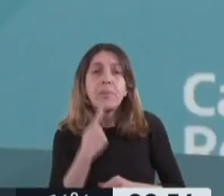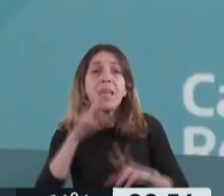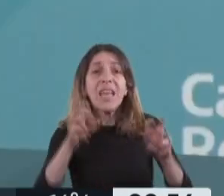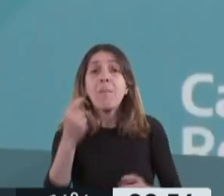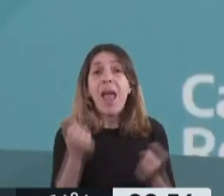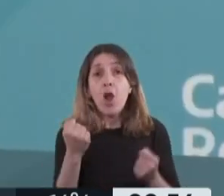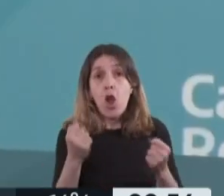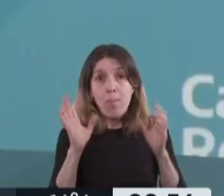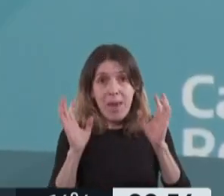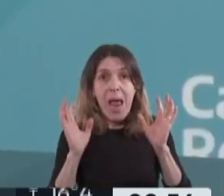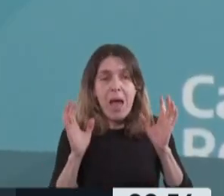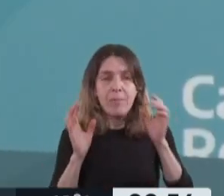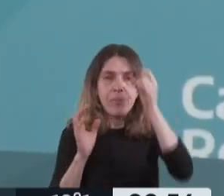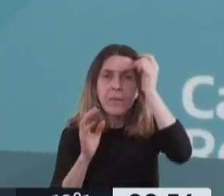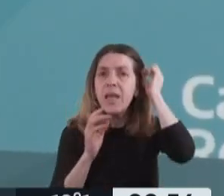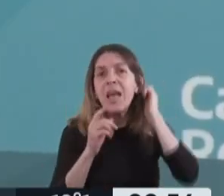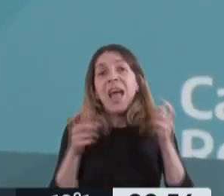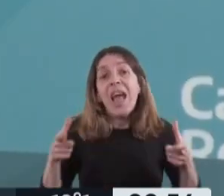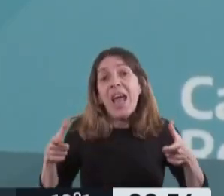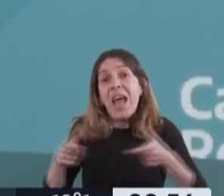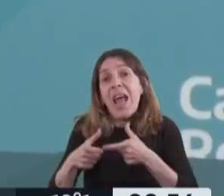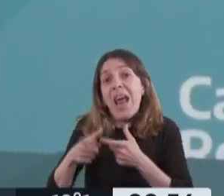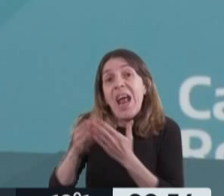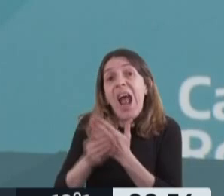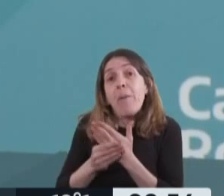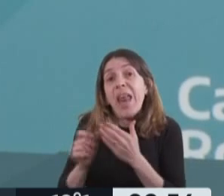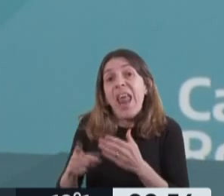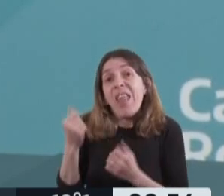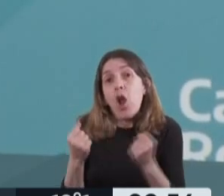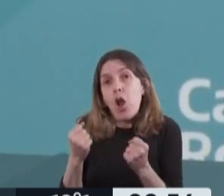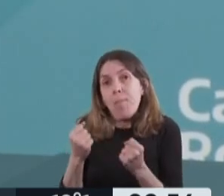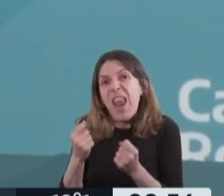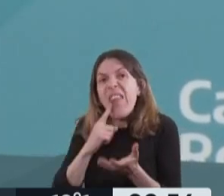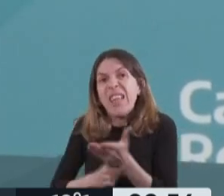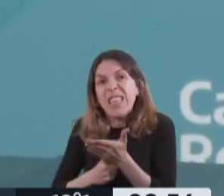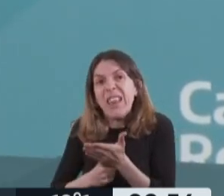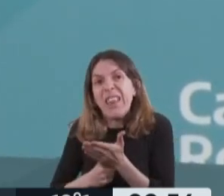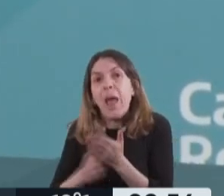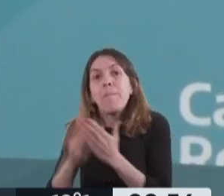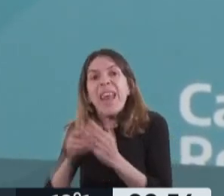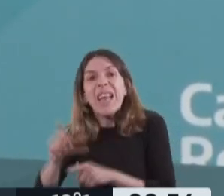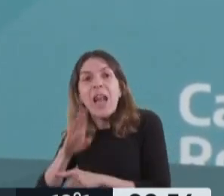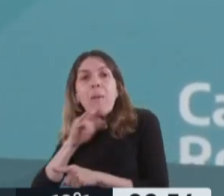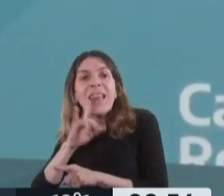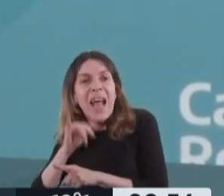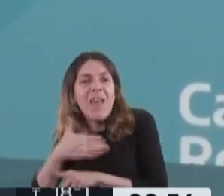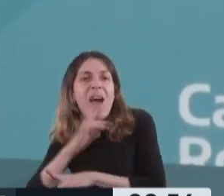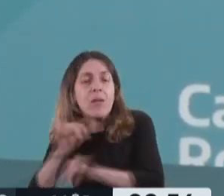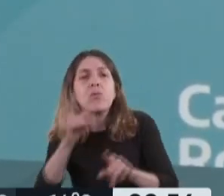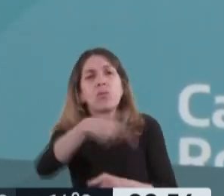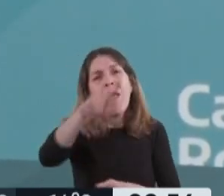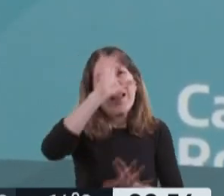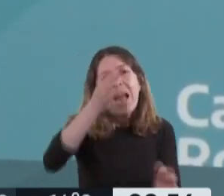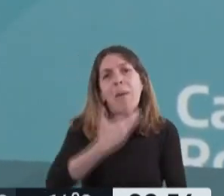económicas corresponden que el gabinete económico las análisis las anuncia la ministra batakis en su momento con respecto al fondo monetario ustedes saben